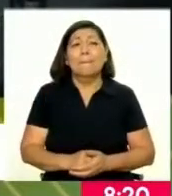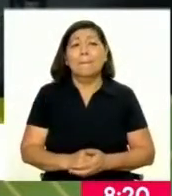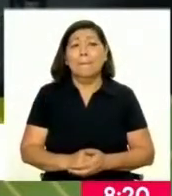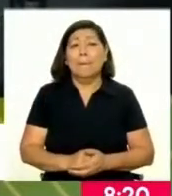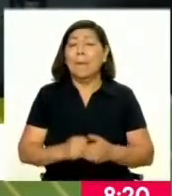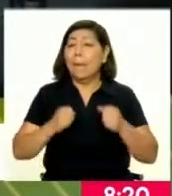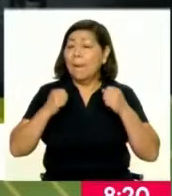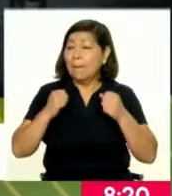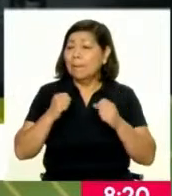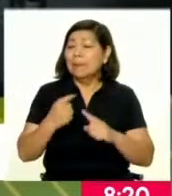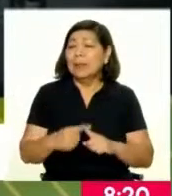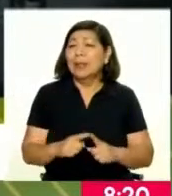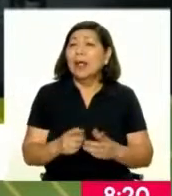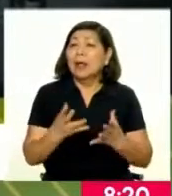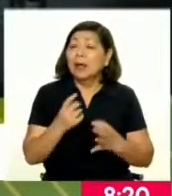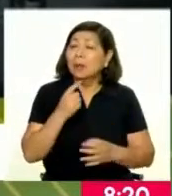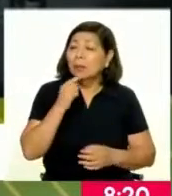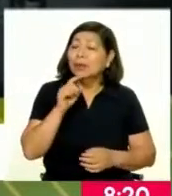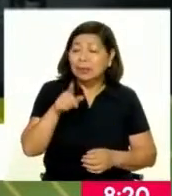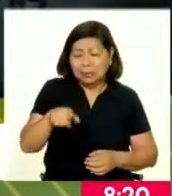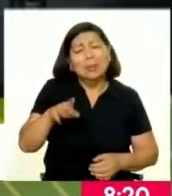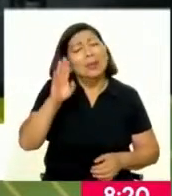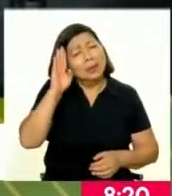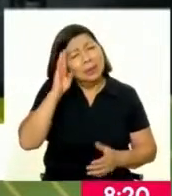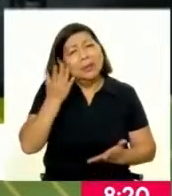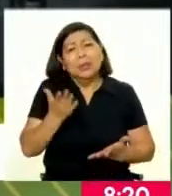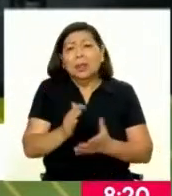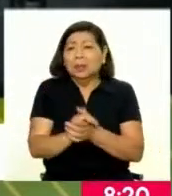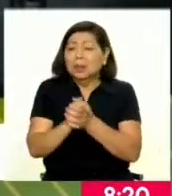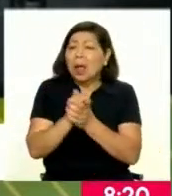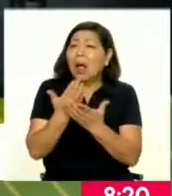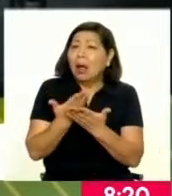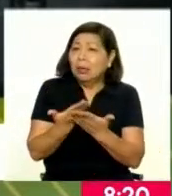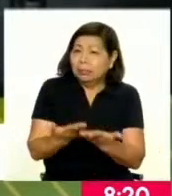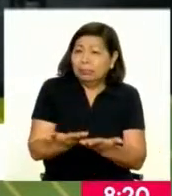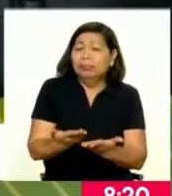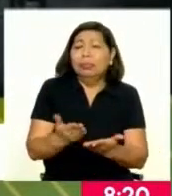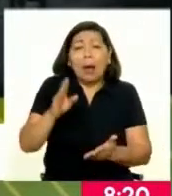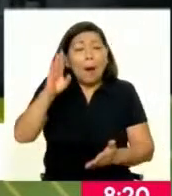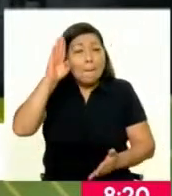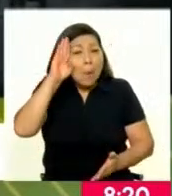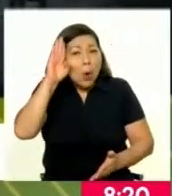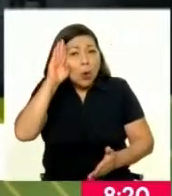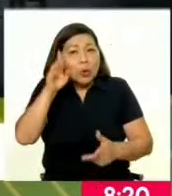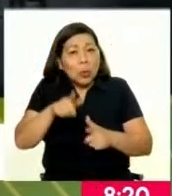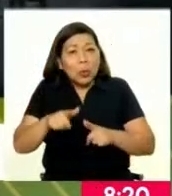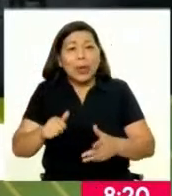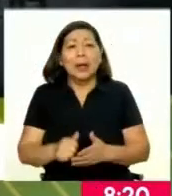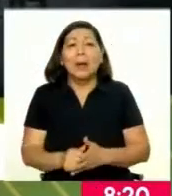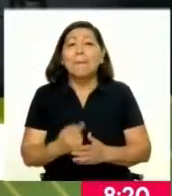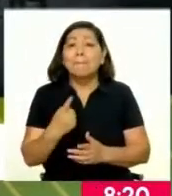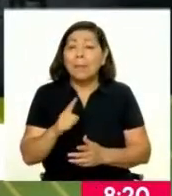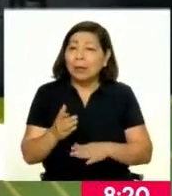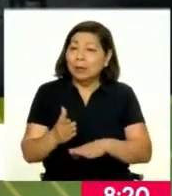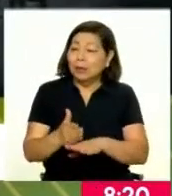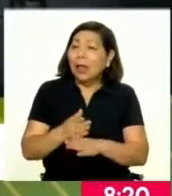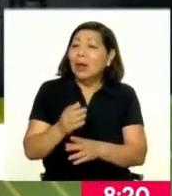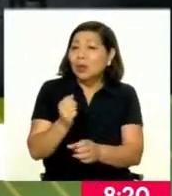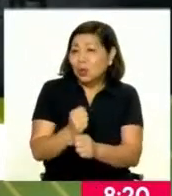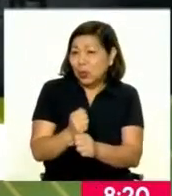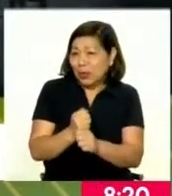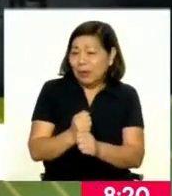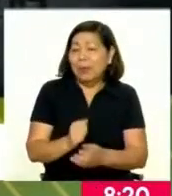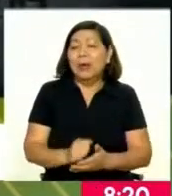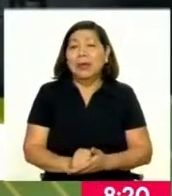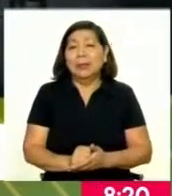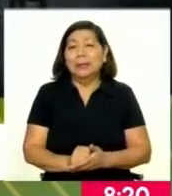en estas protestas sociales, ¿no? Queremos reconocer, ¿no?, y saludar el apoyo que ellos también nos brindan en las comisarías, ¿no?, para el desarrollo de la labor